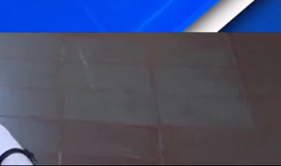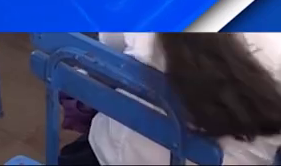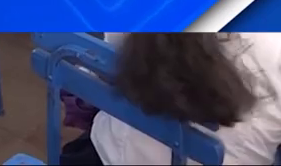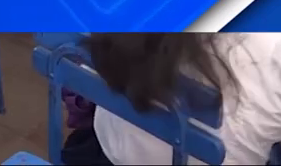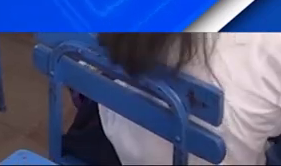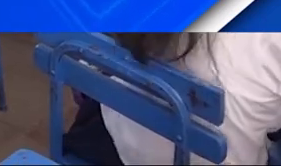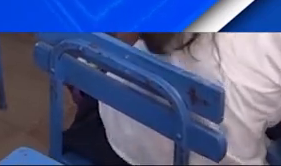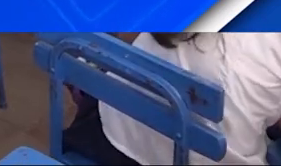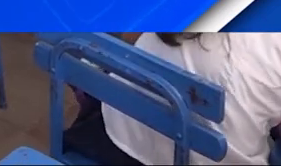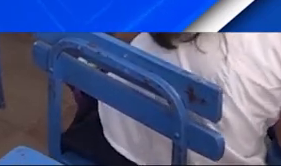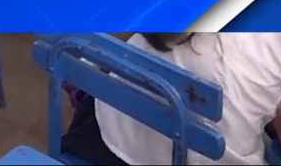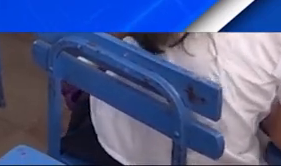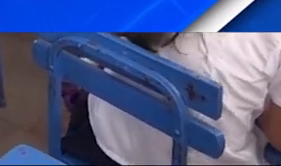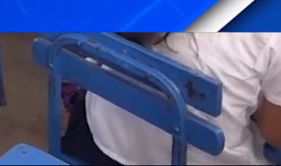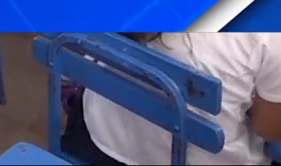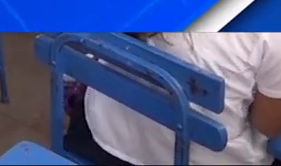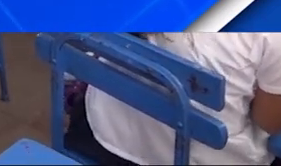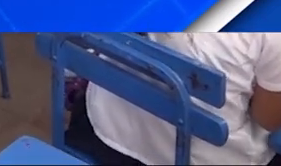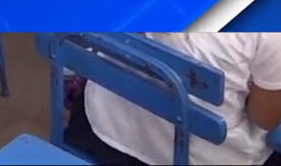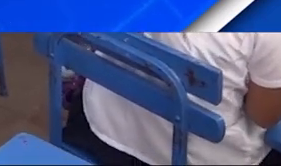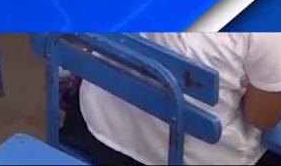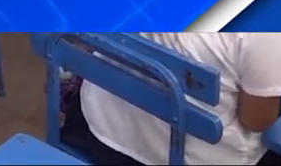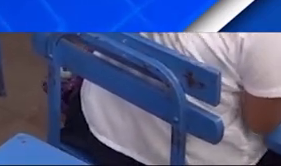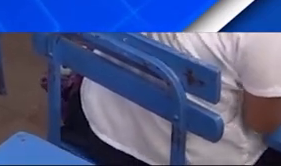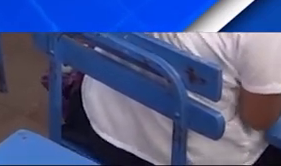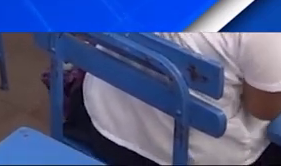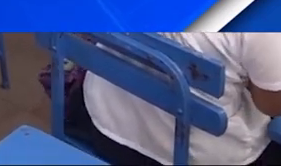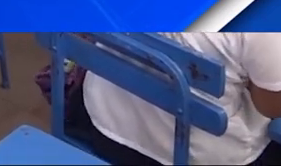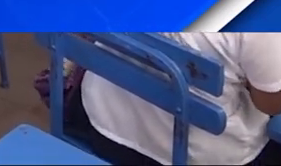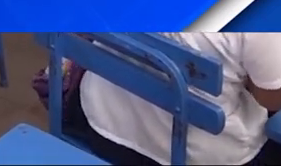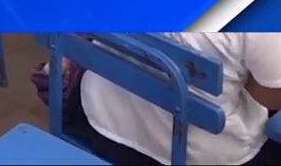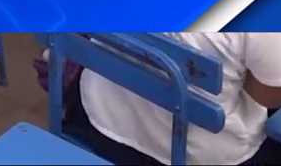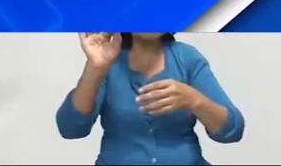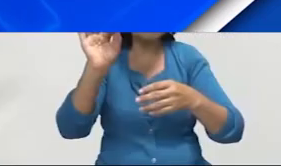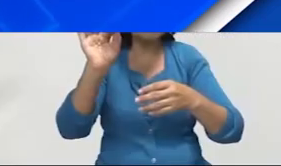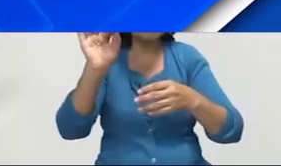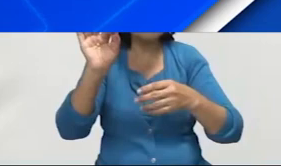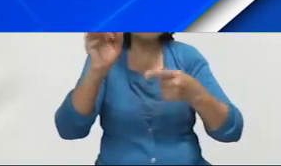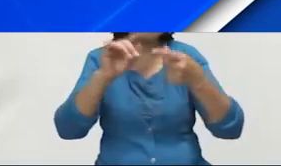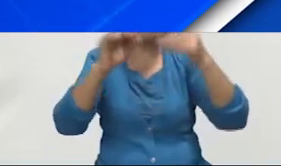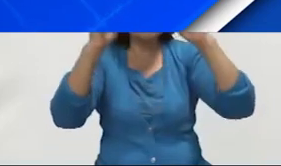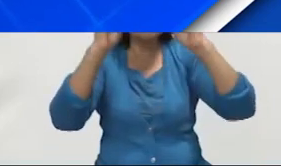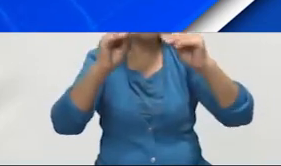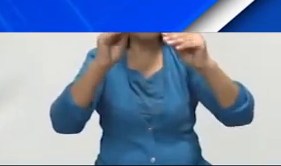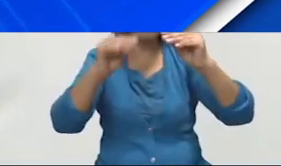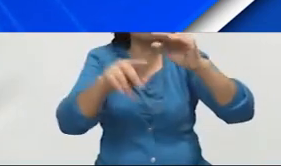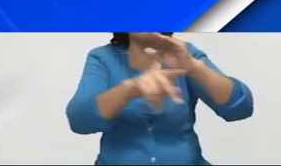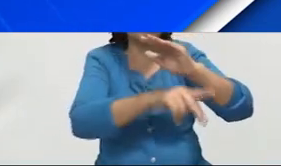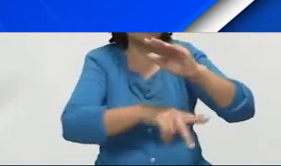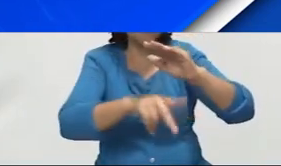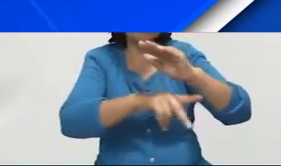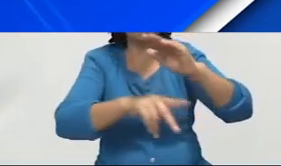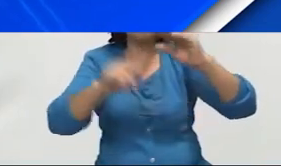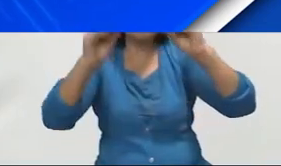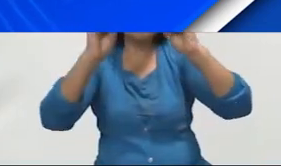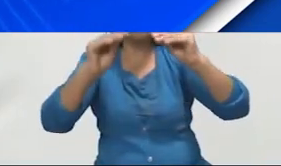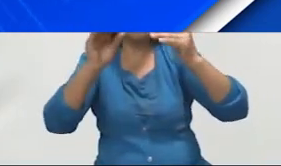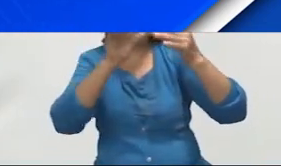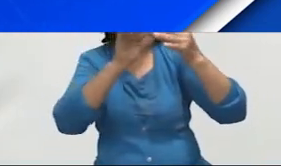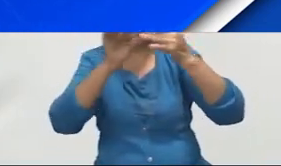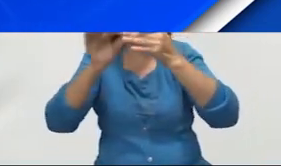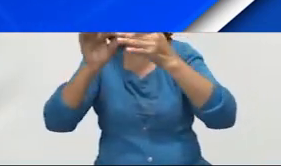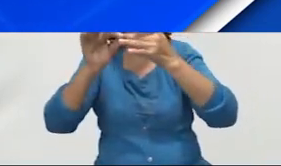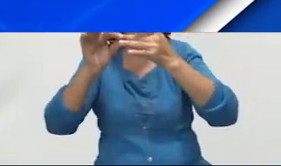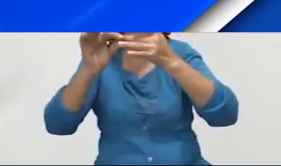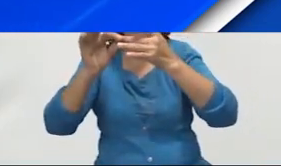del empirismo, entre otros, expresó la diputada María Plazaola. Con educación inicial, educación